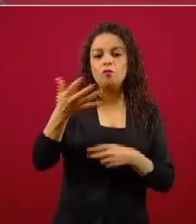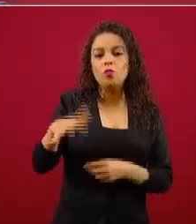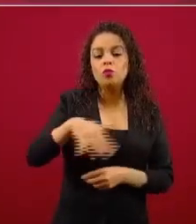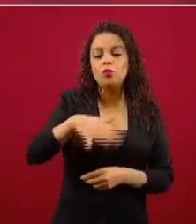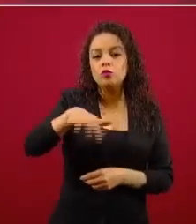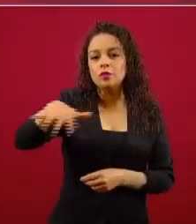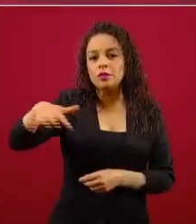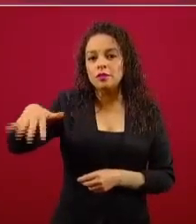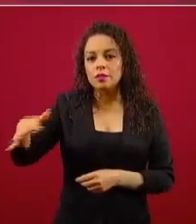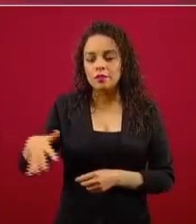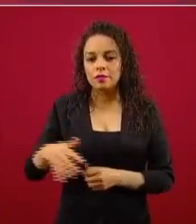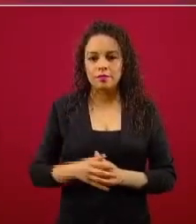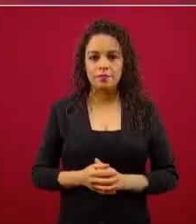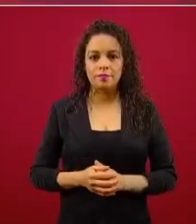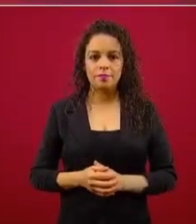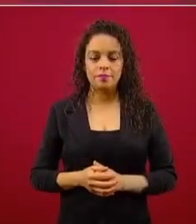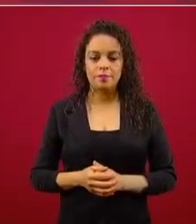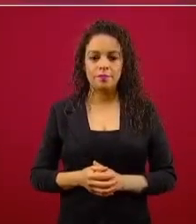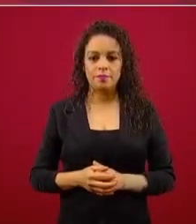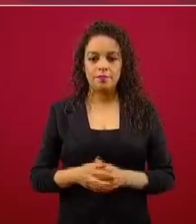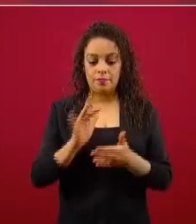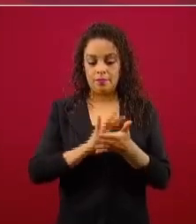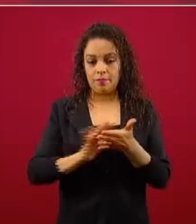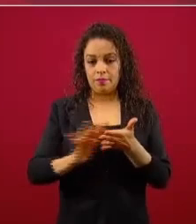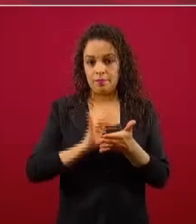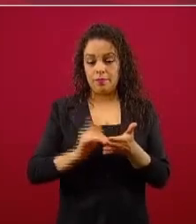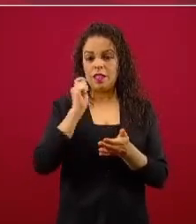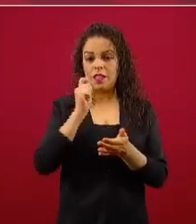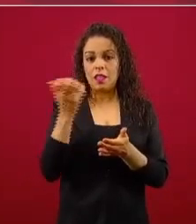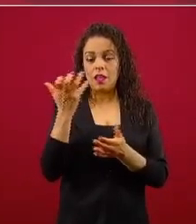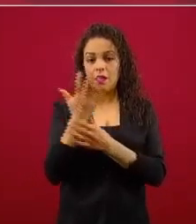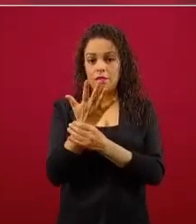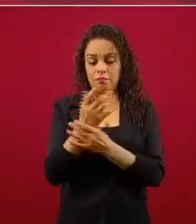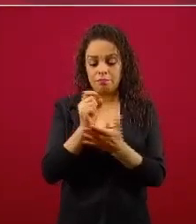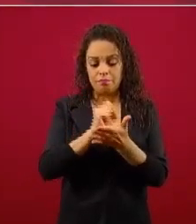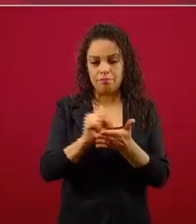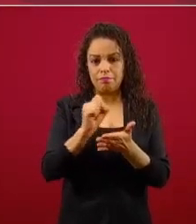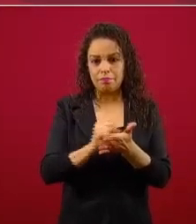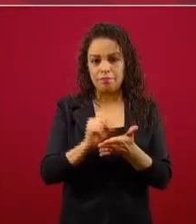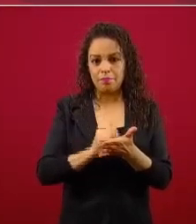de un escritor.